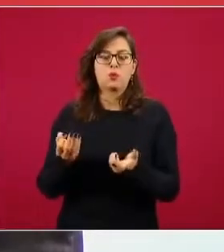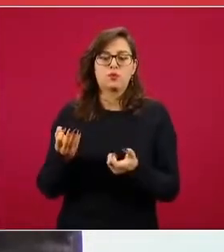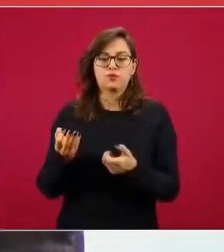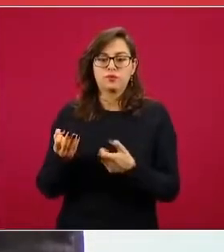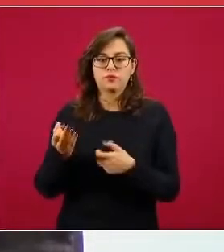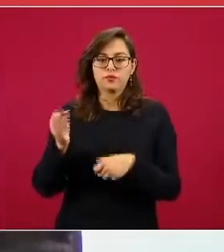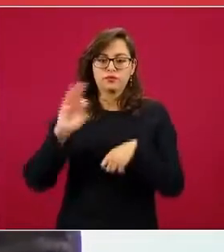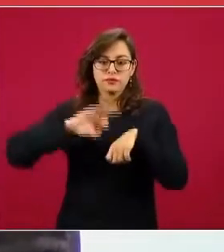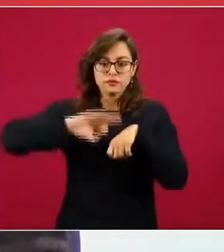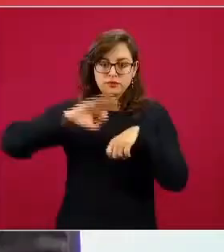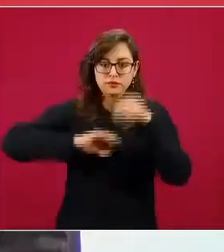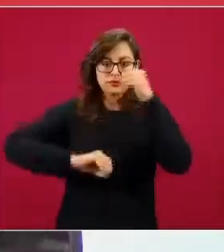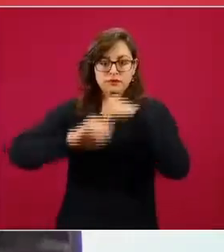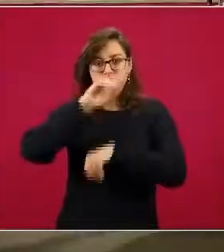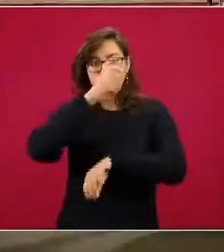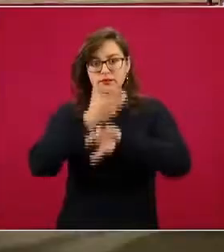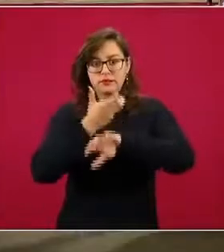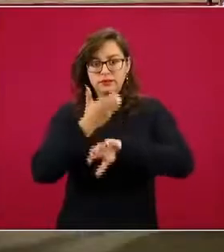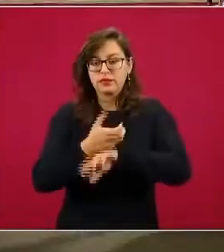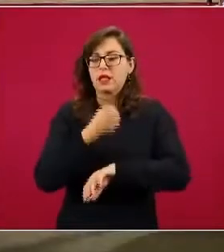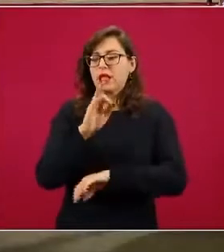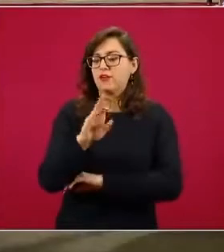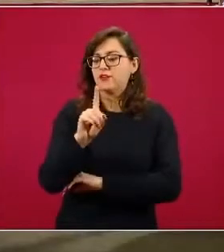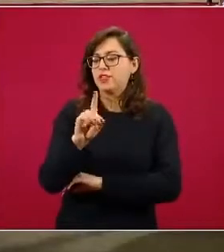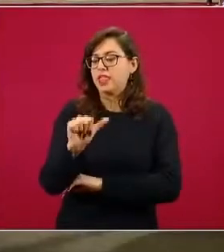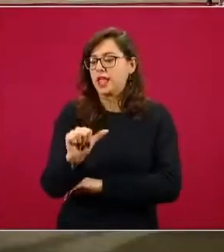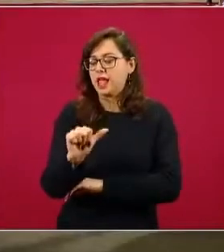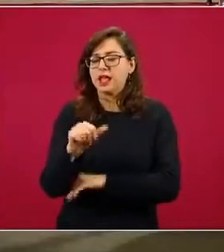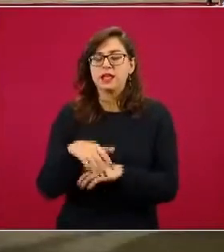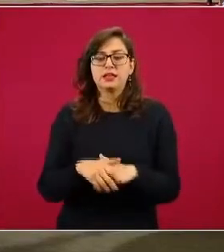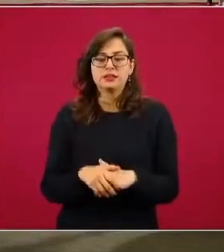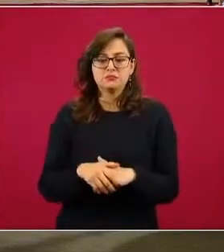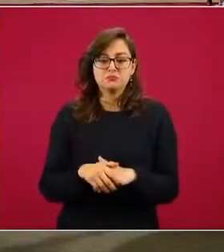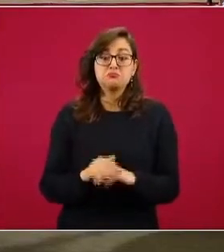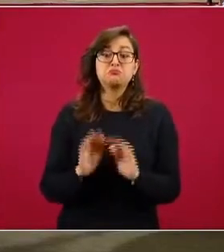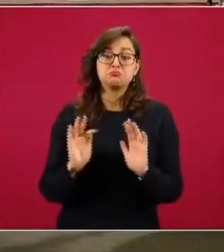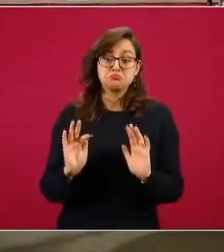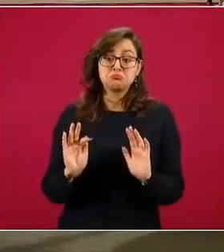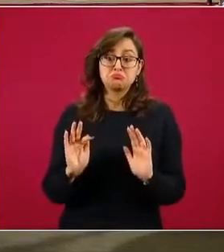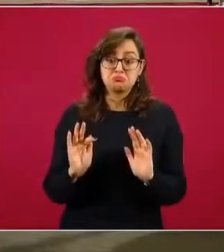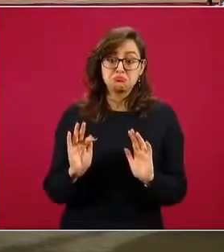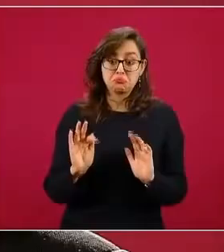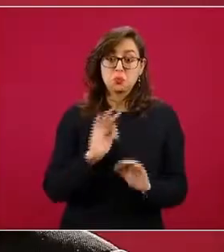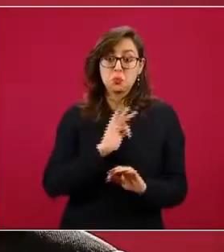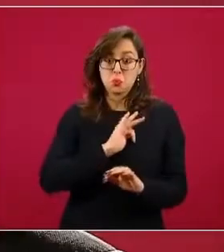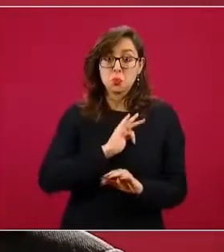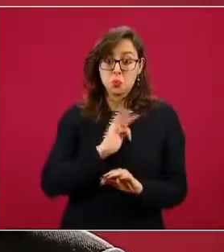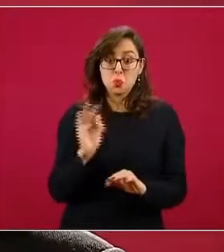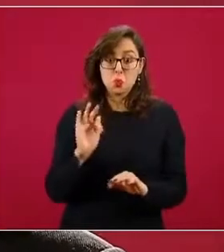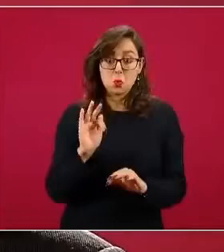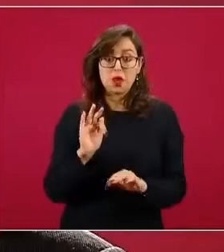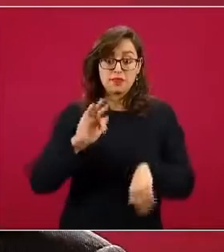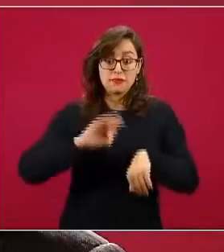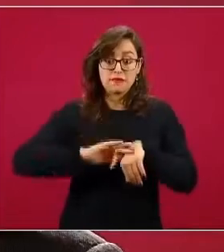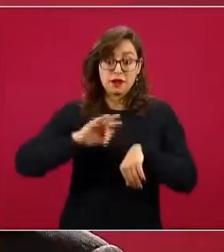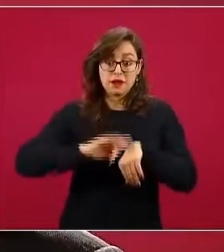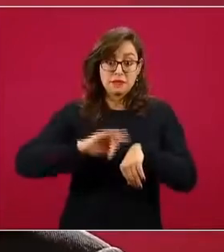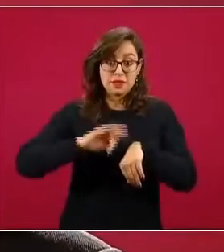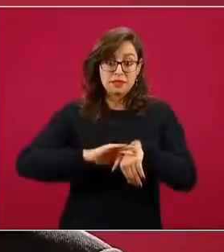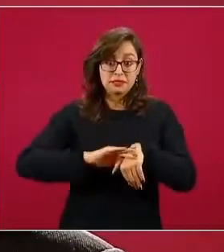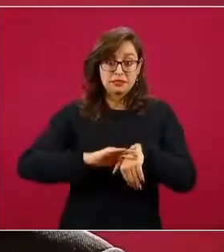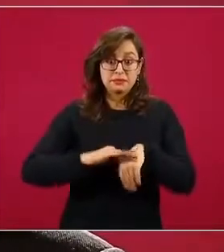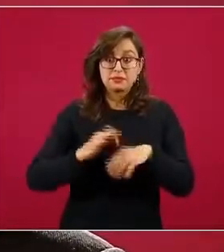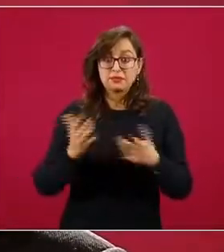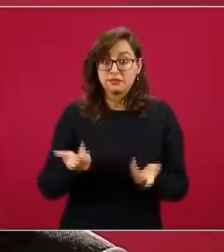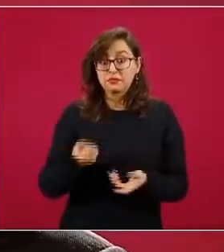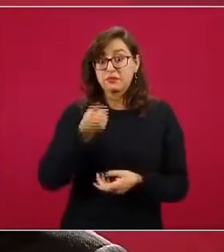y Alimentos de Estados Unidos, FDA, por sus siglas en inglés, sean las agencias donde las compañías farmacéuticas que tienen